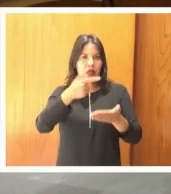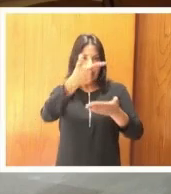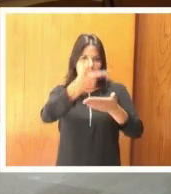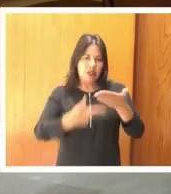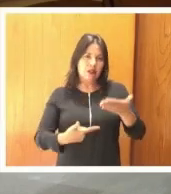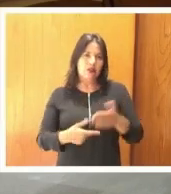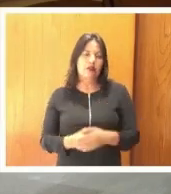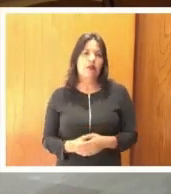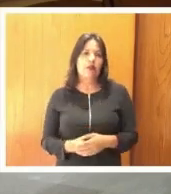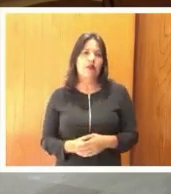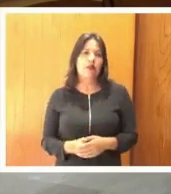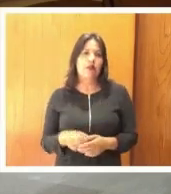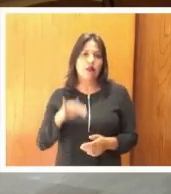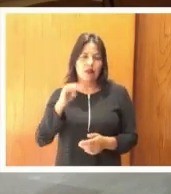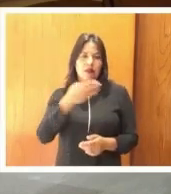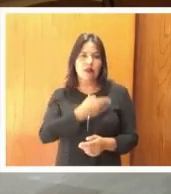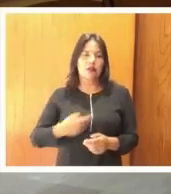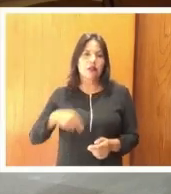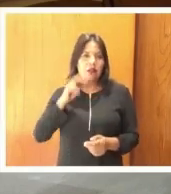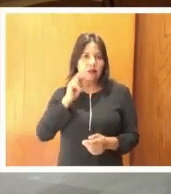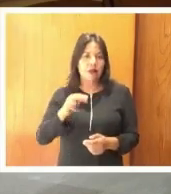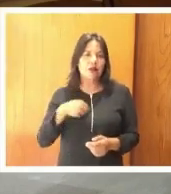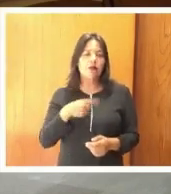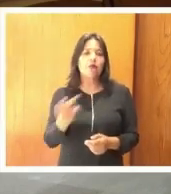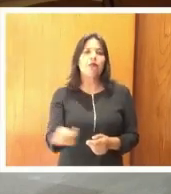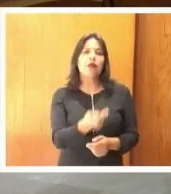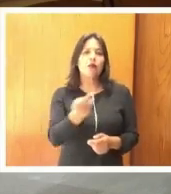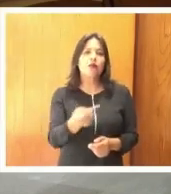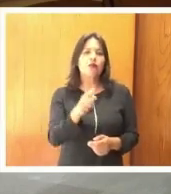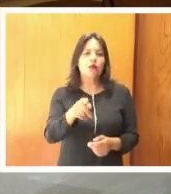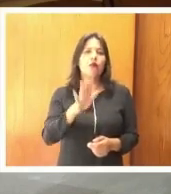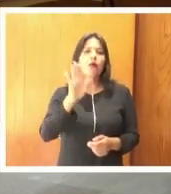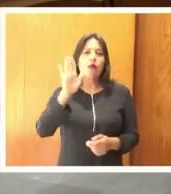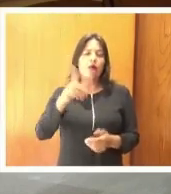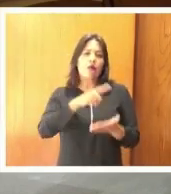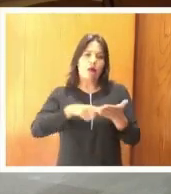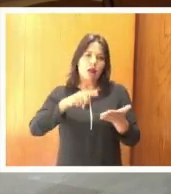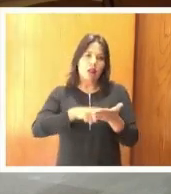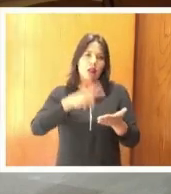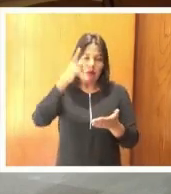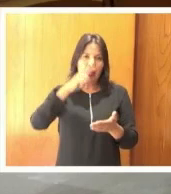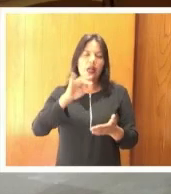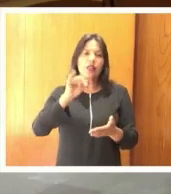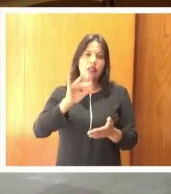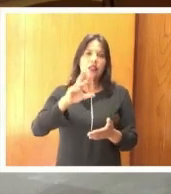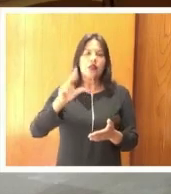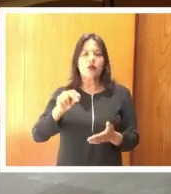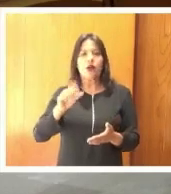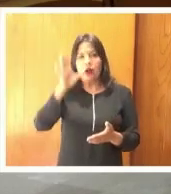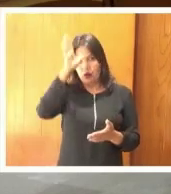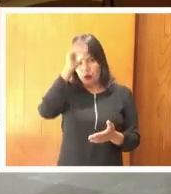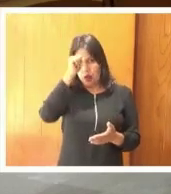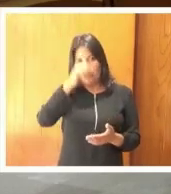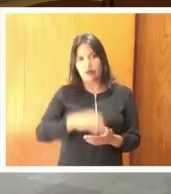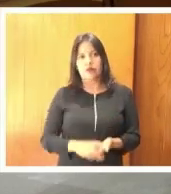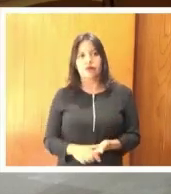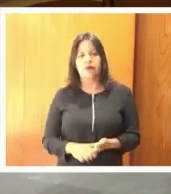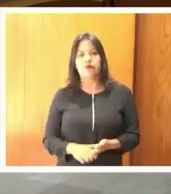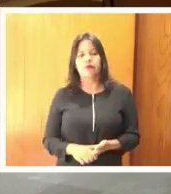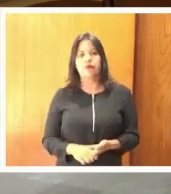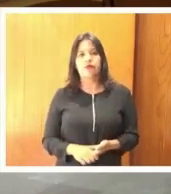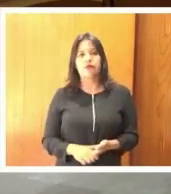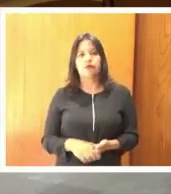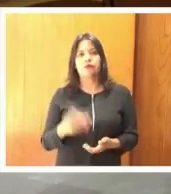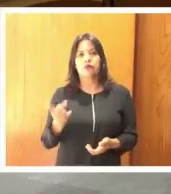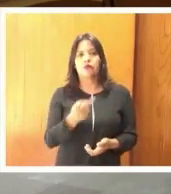Con gusto, comisionado presidente, comisionadas y comisionados, les pregunto el sentido de su voto para la aprobación de los dos acuerdos a que se ha hecho referencia. Comisionada